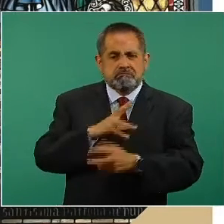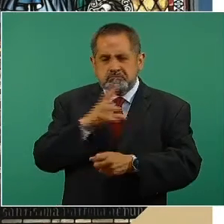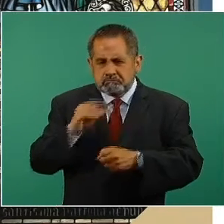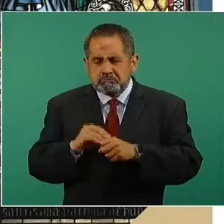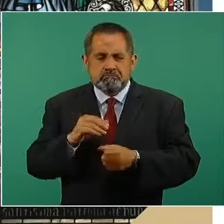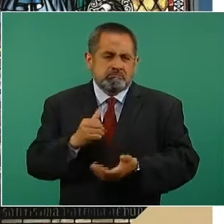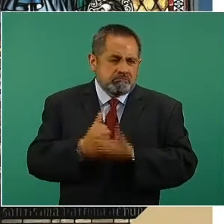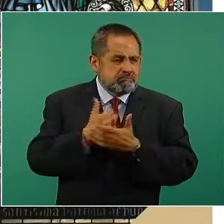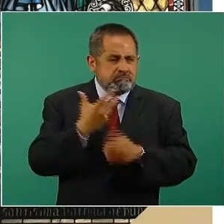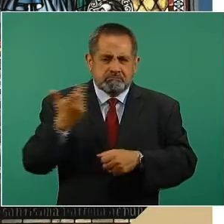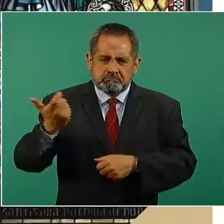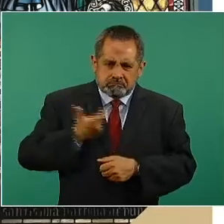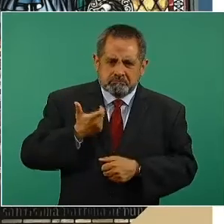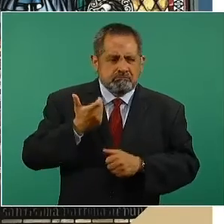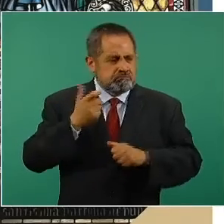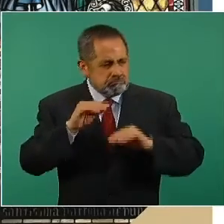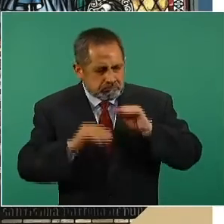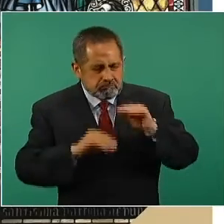acompañamiento técnico, recursos,